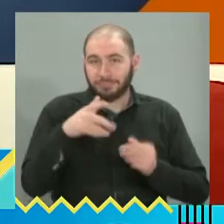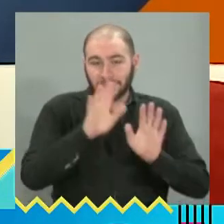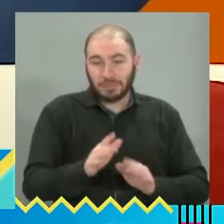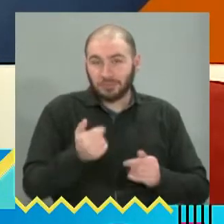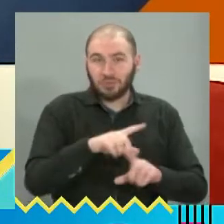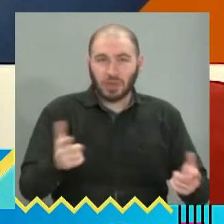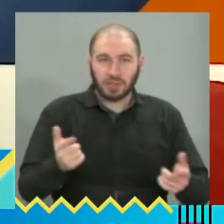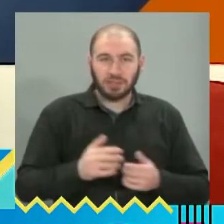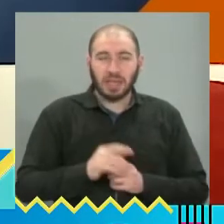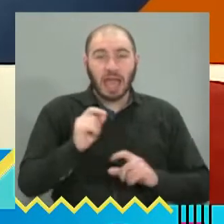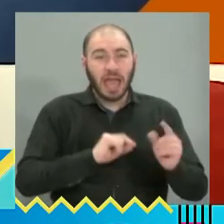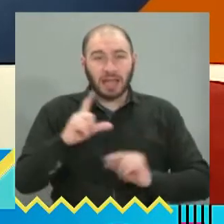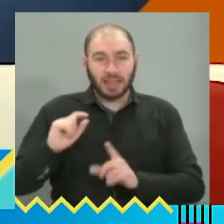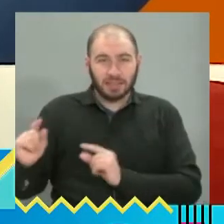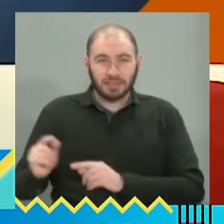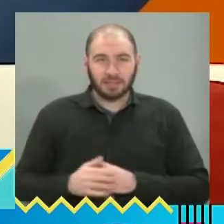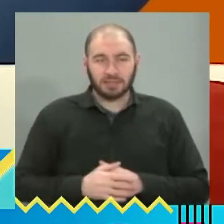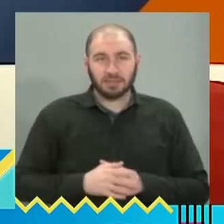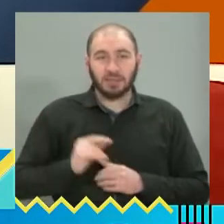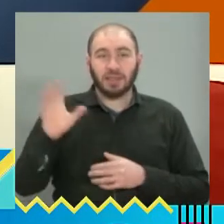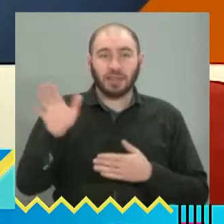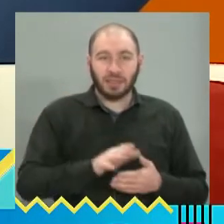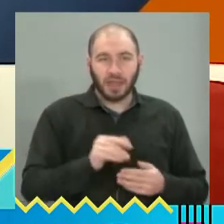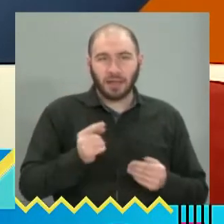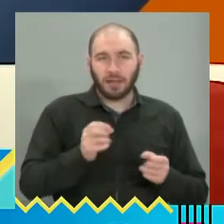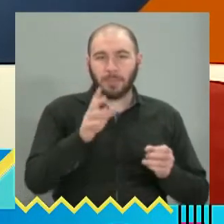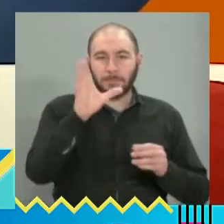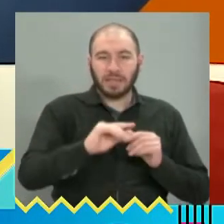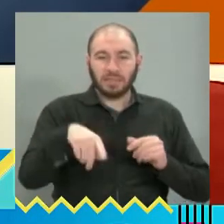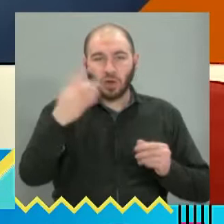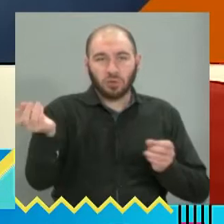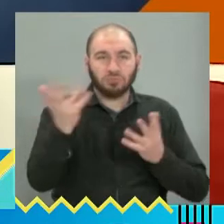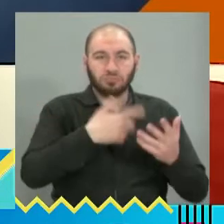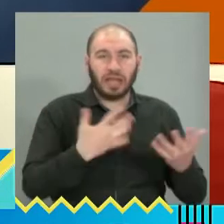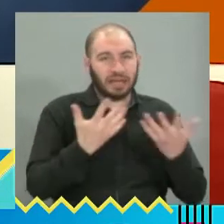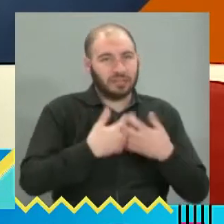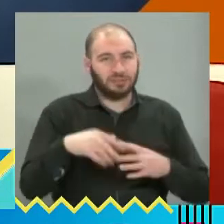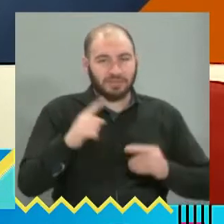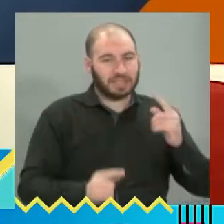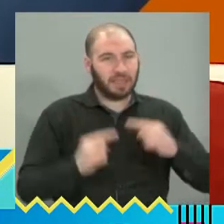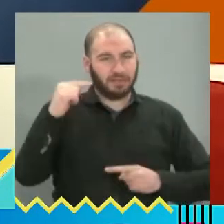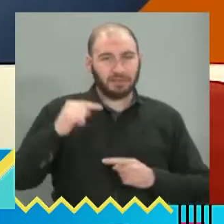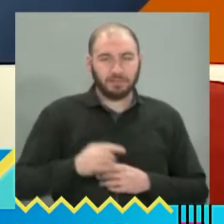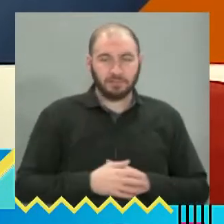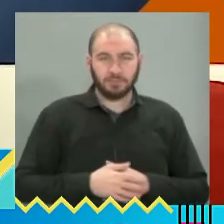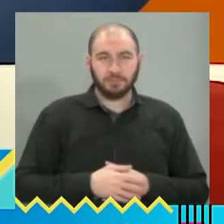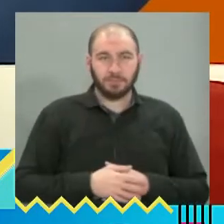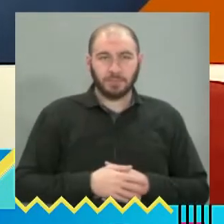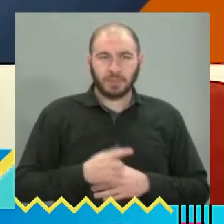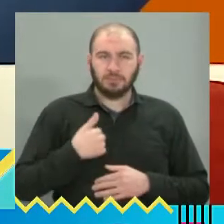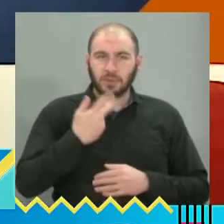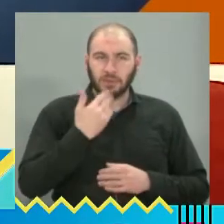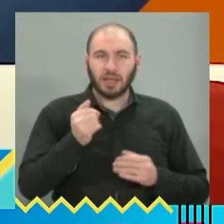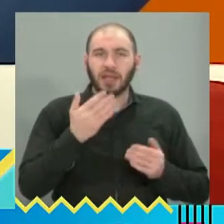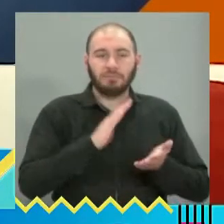preparados, las estadísticas son traídas, extrapoladas de otros países y la relación no siempre es la misma. Entonces, a mí me gusta